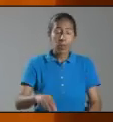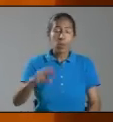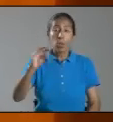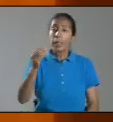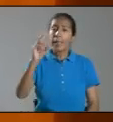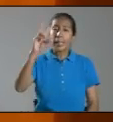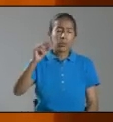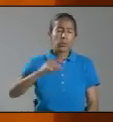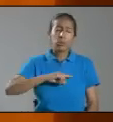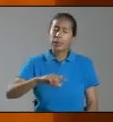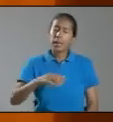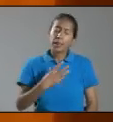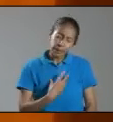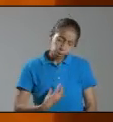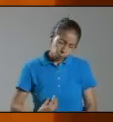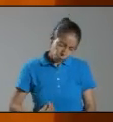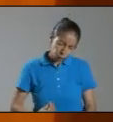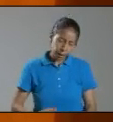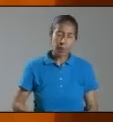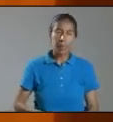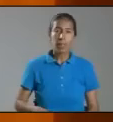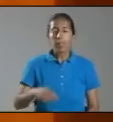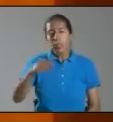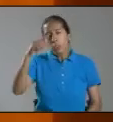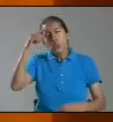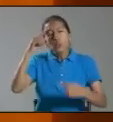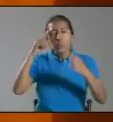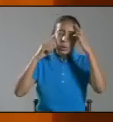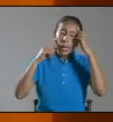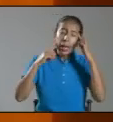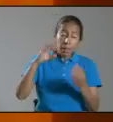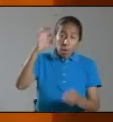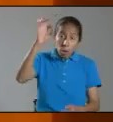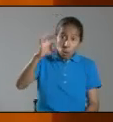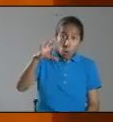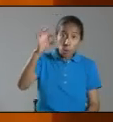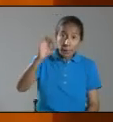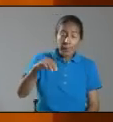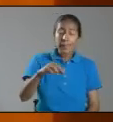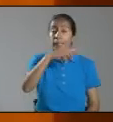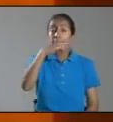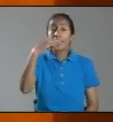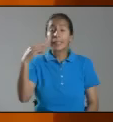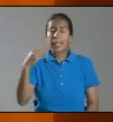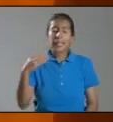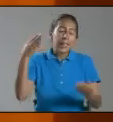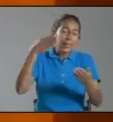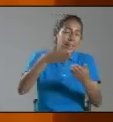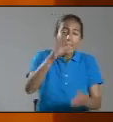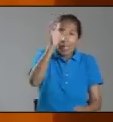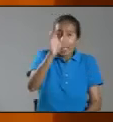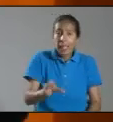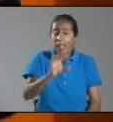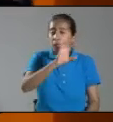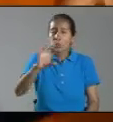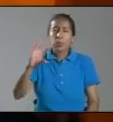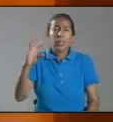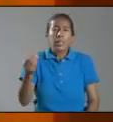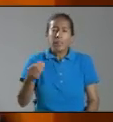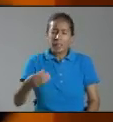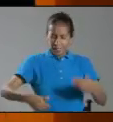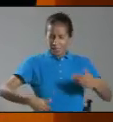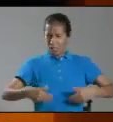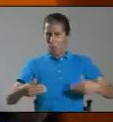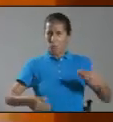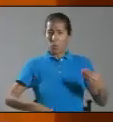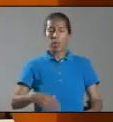a Getsemaní, sudar gotas como de sangre, llegar a la cruz, que me fustiguen, que blasfemen contra mí, que se burlen